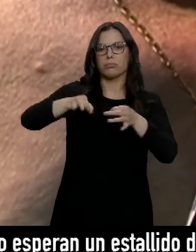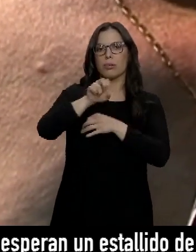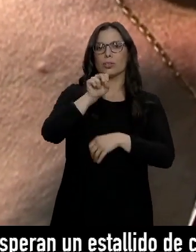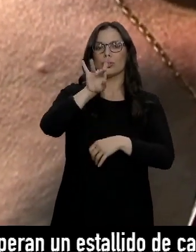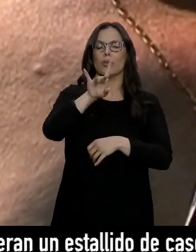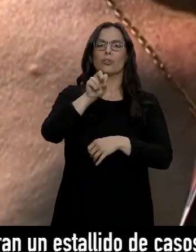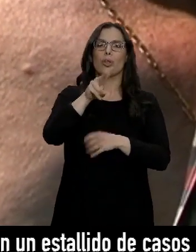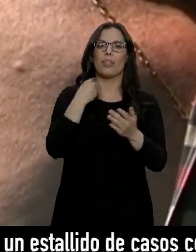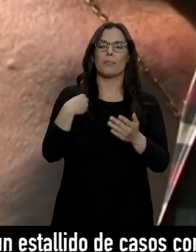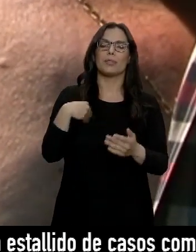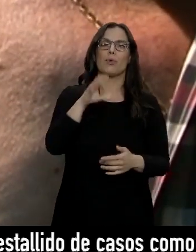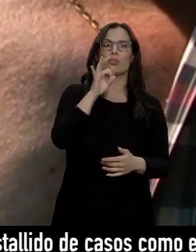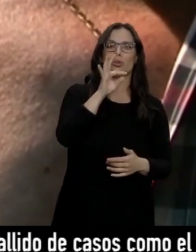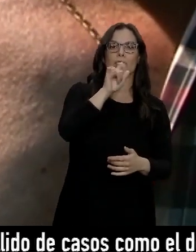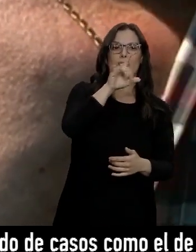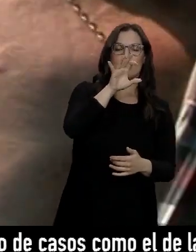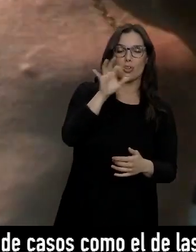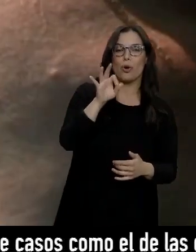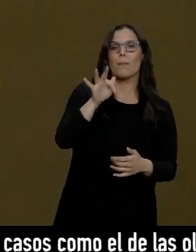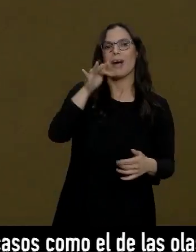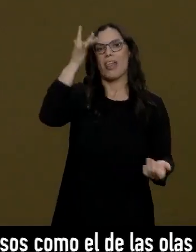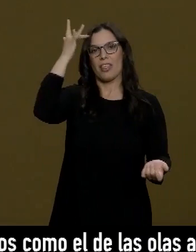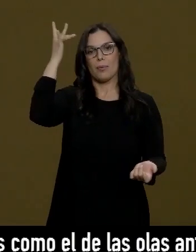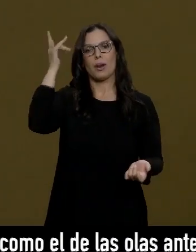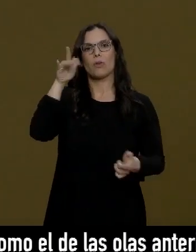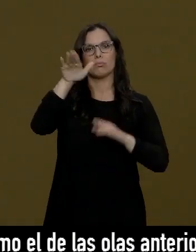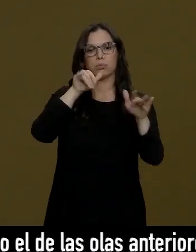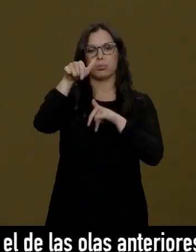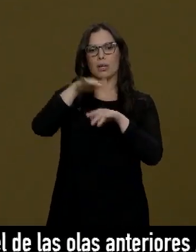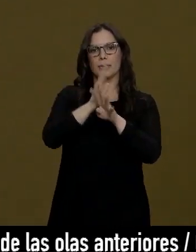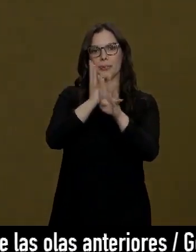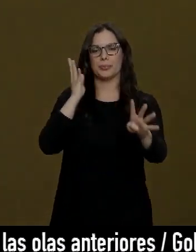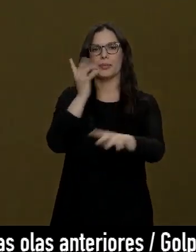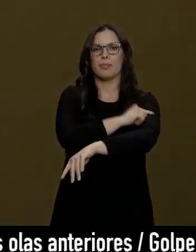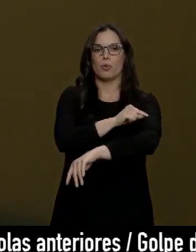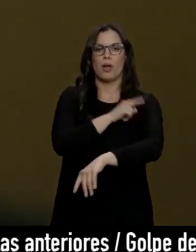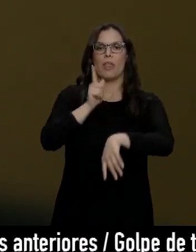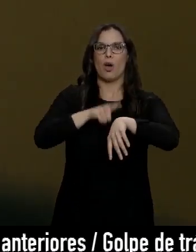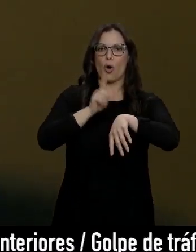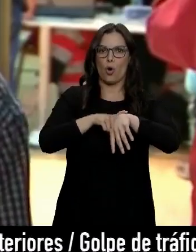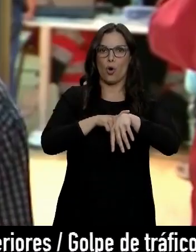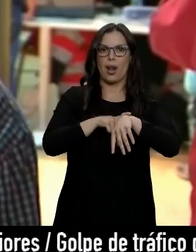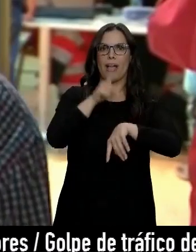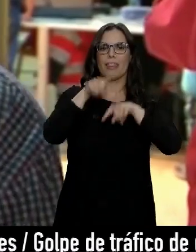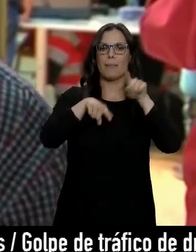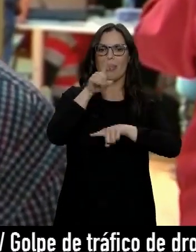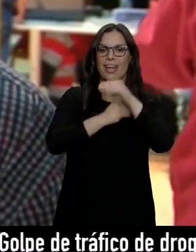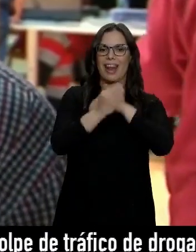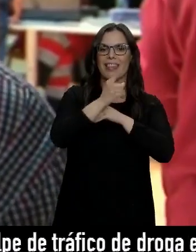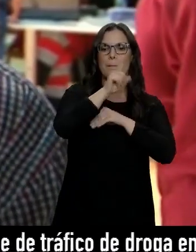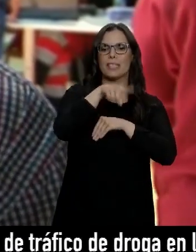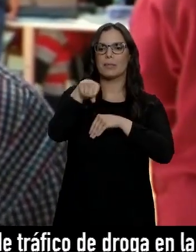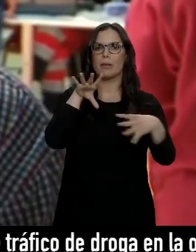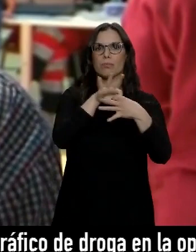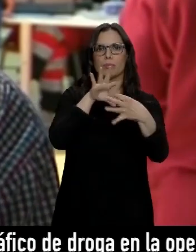Cebreros han sido convocados en el municipio del Tietar para vacunarse, en franjas horarias por mes de nacimiento. Lo que sí que veo que va demasiado